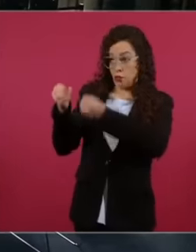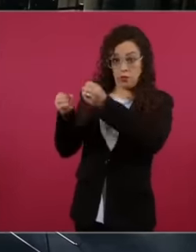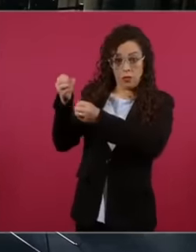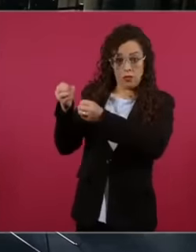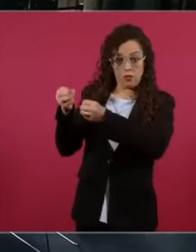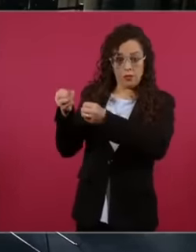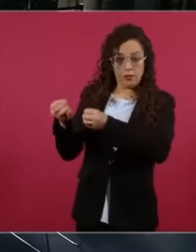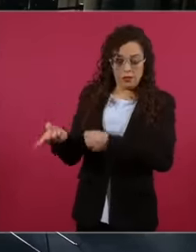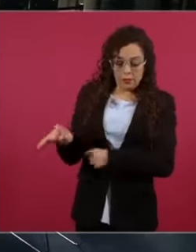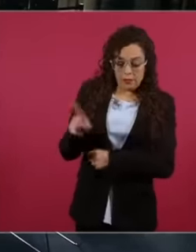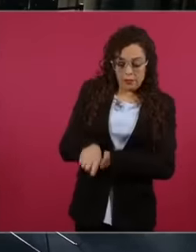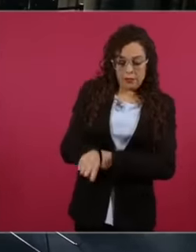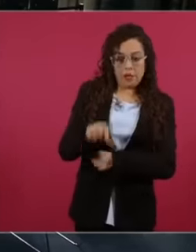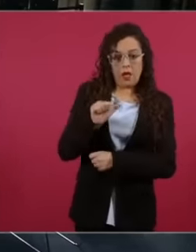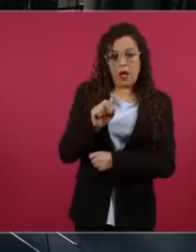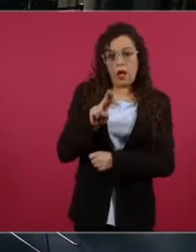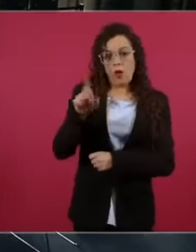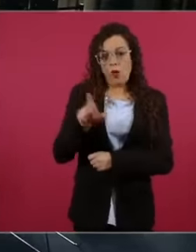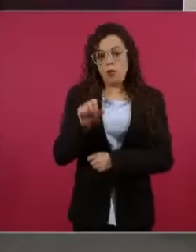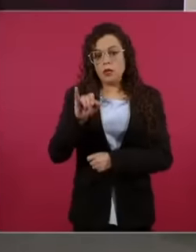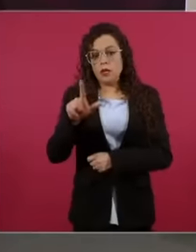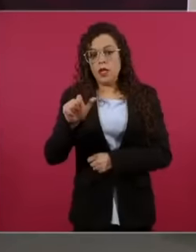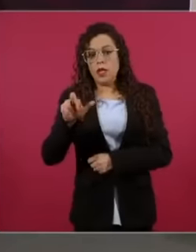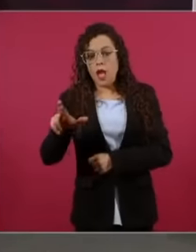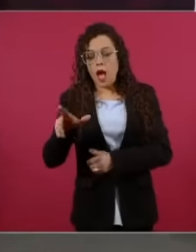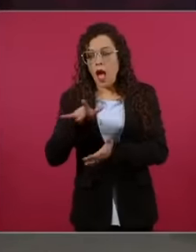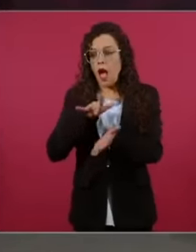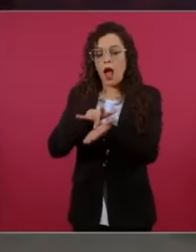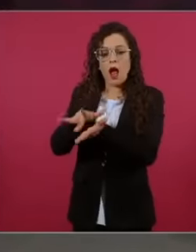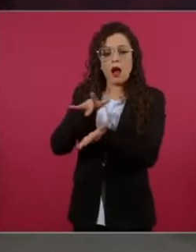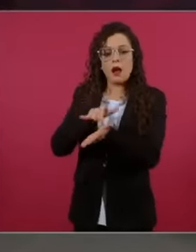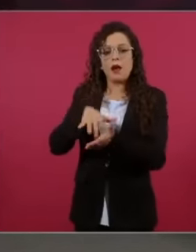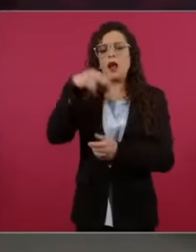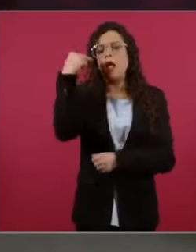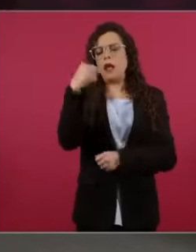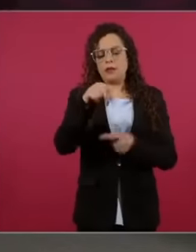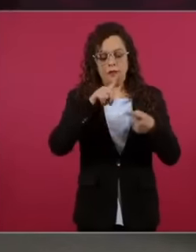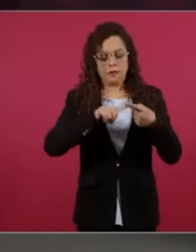Se llaman secretarios, se llaman los que